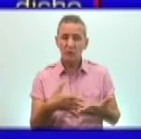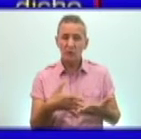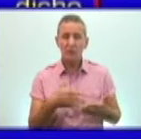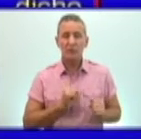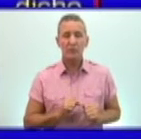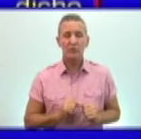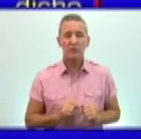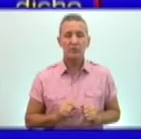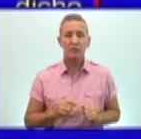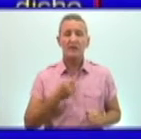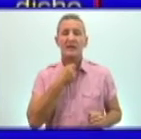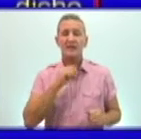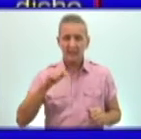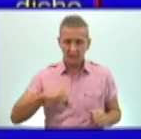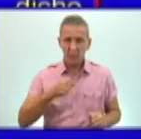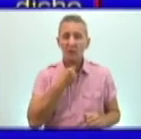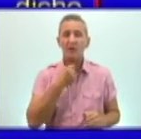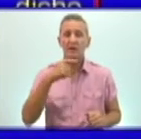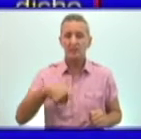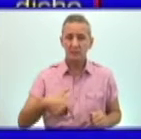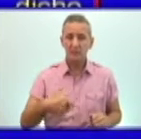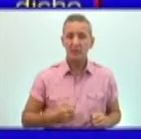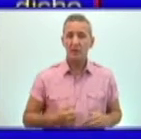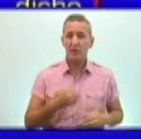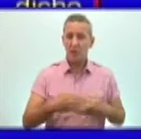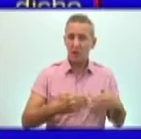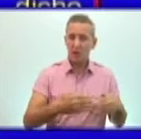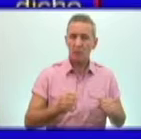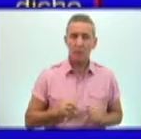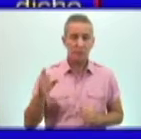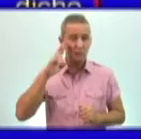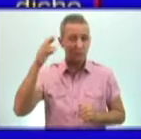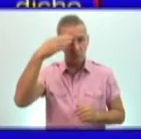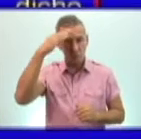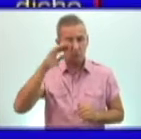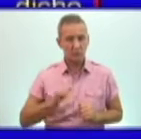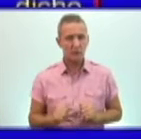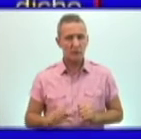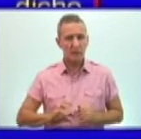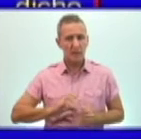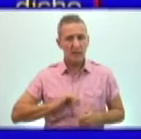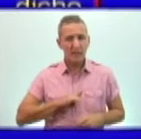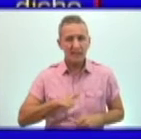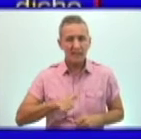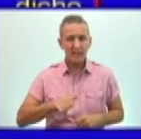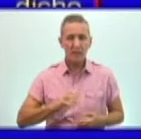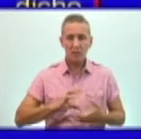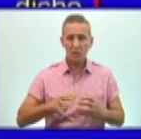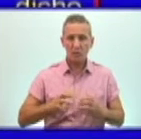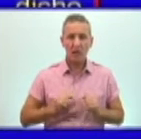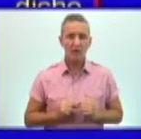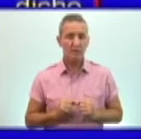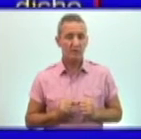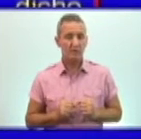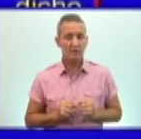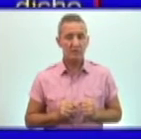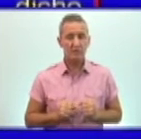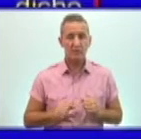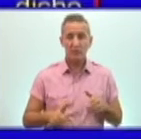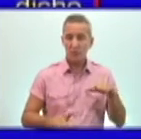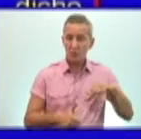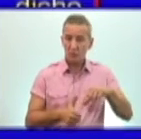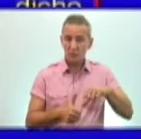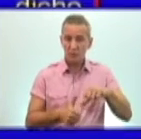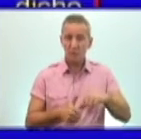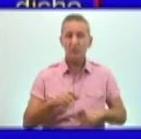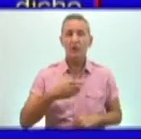cómo se evidencia el carácter humanista del proceso revolucionario cubano. De igual manera, cómo enriquecen los comportamientos de las actuales generaciones de